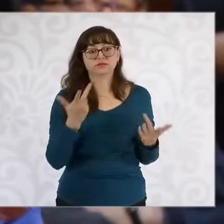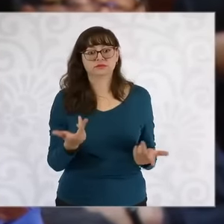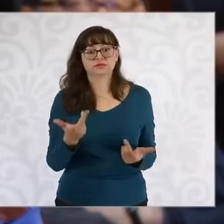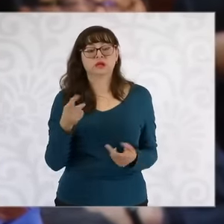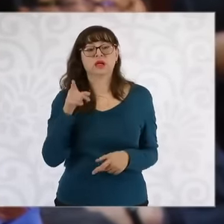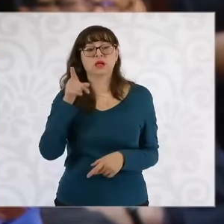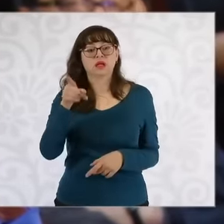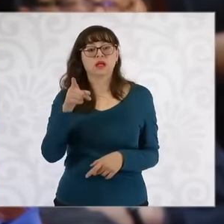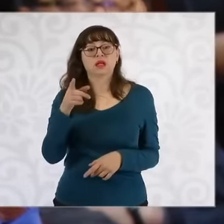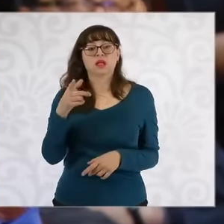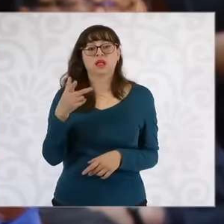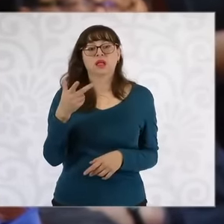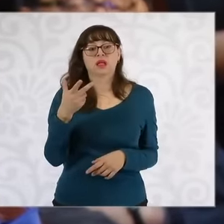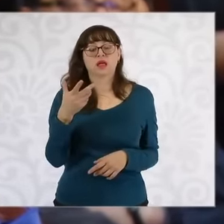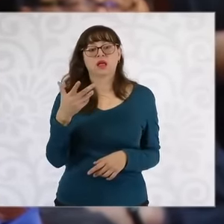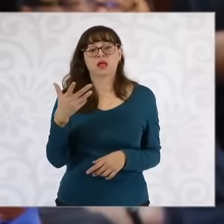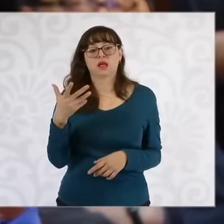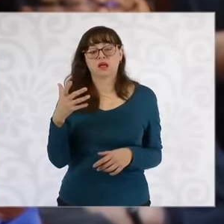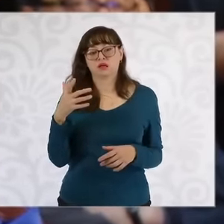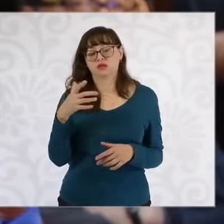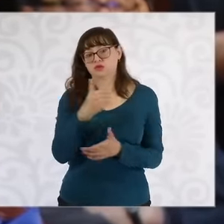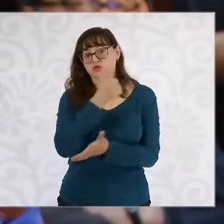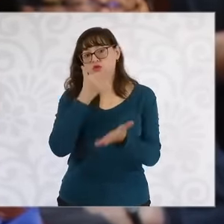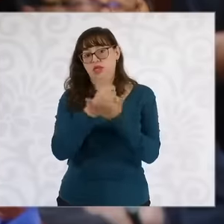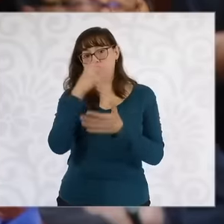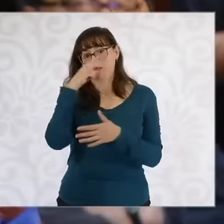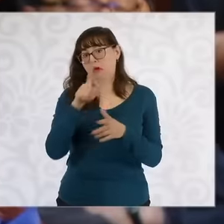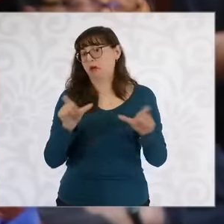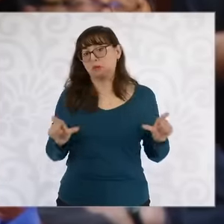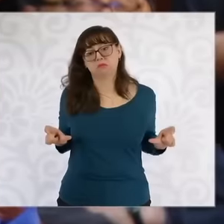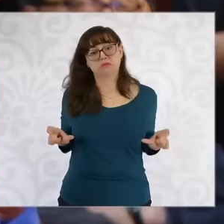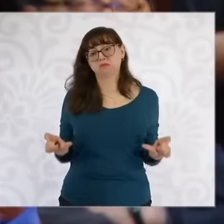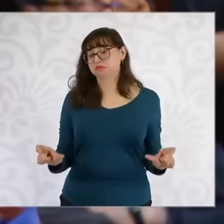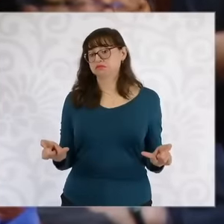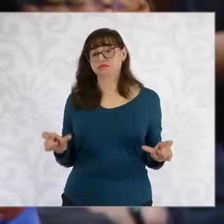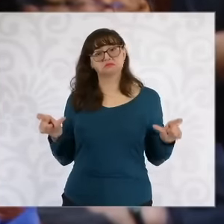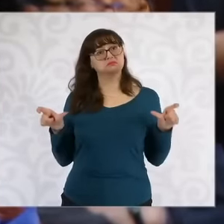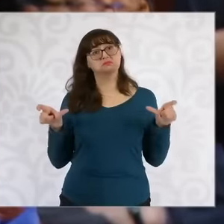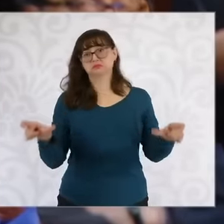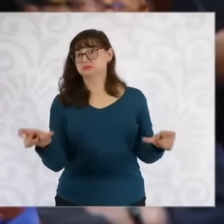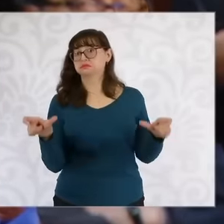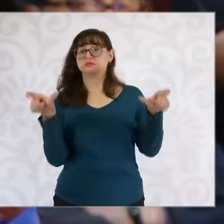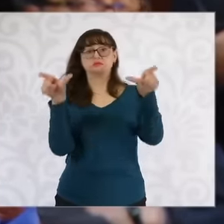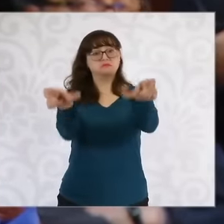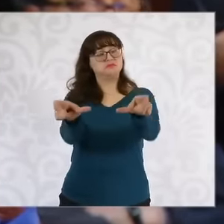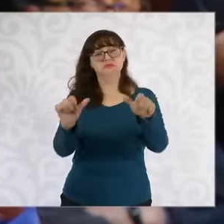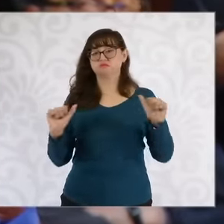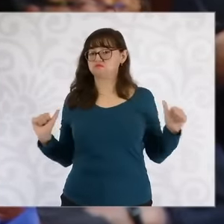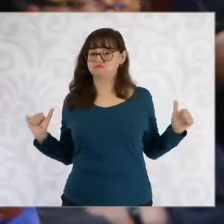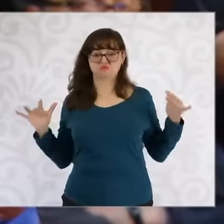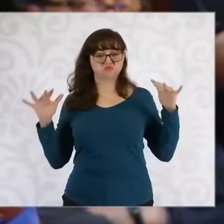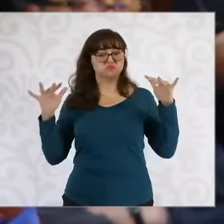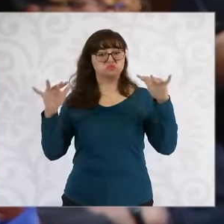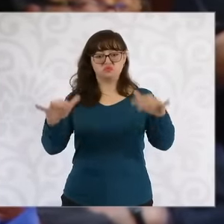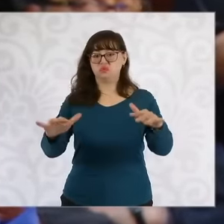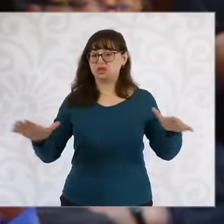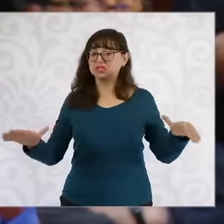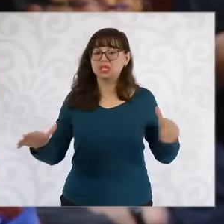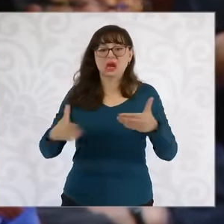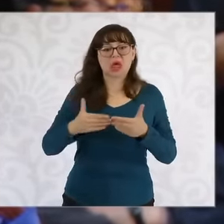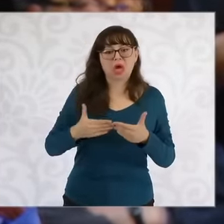política de la República Mexicana, como una acción que aspira a llamar a la atención de México y el